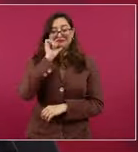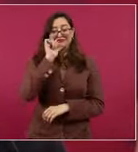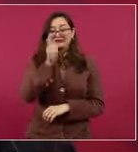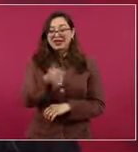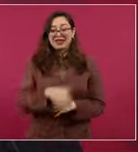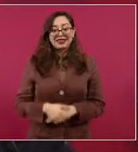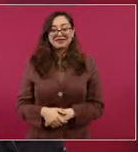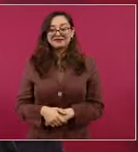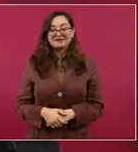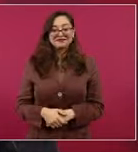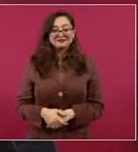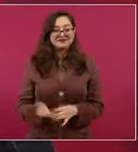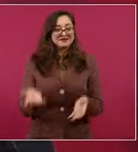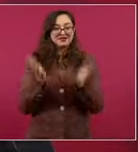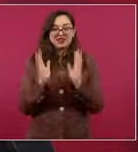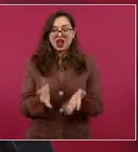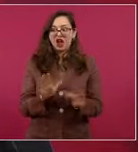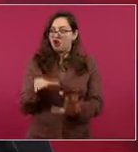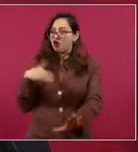esas barbaridades.